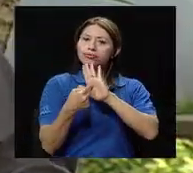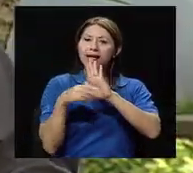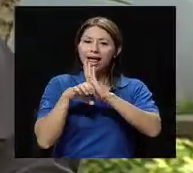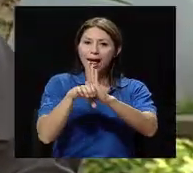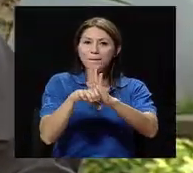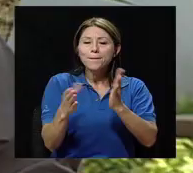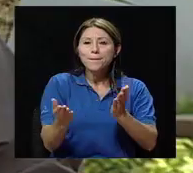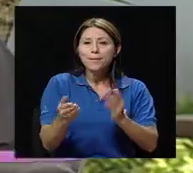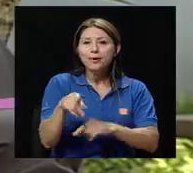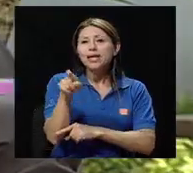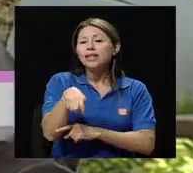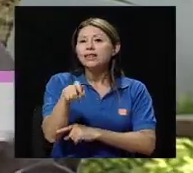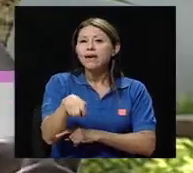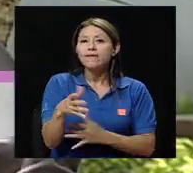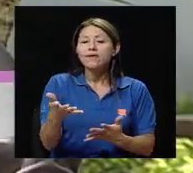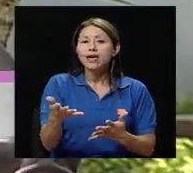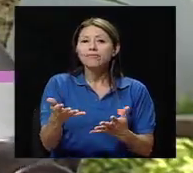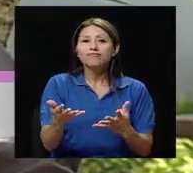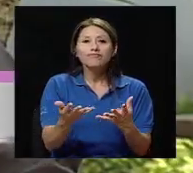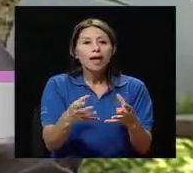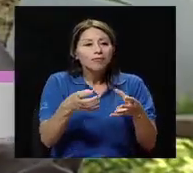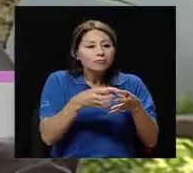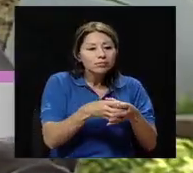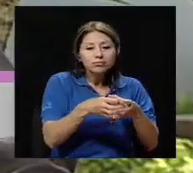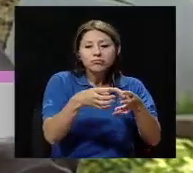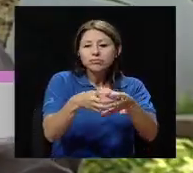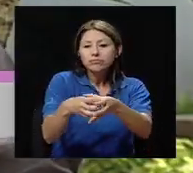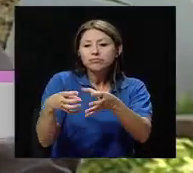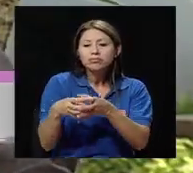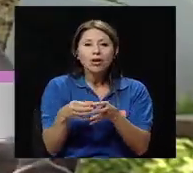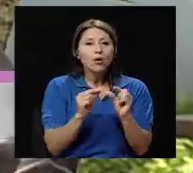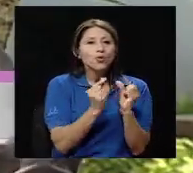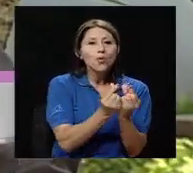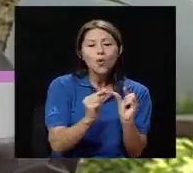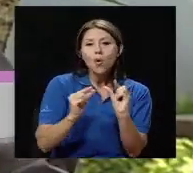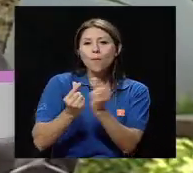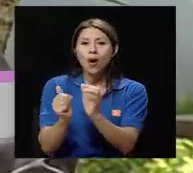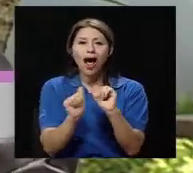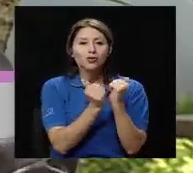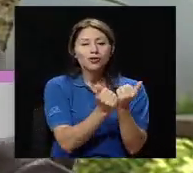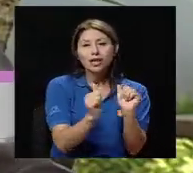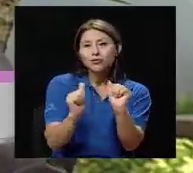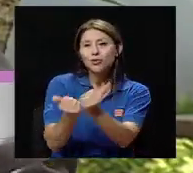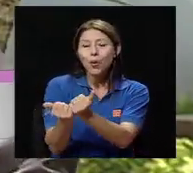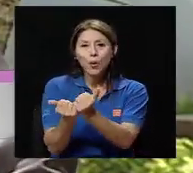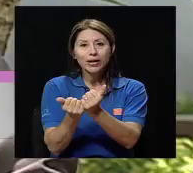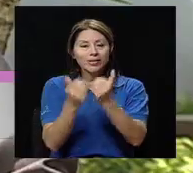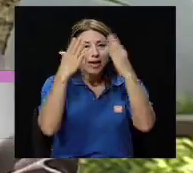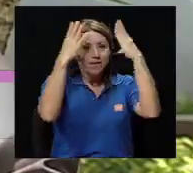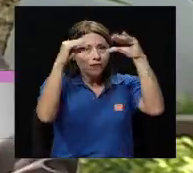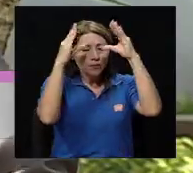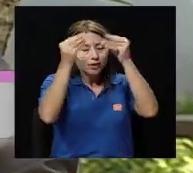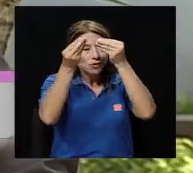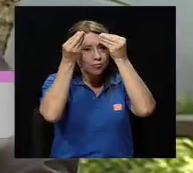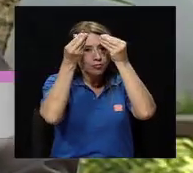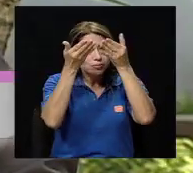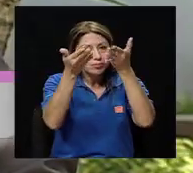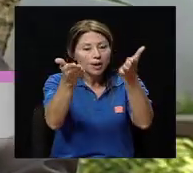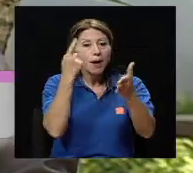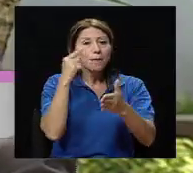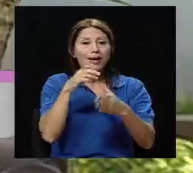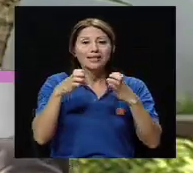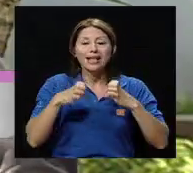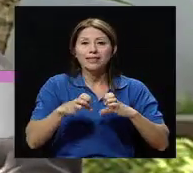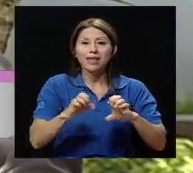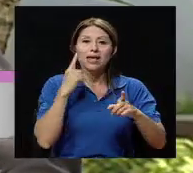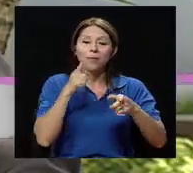de agrupaciones, asociaciones, comportamientos, ideas, transmisión de información que nos lleven a una estrategia integral para el manejo de la